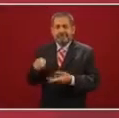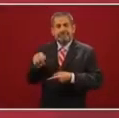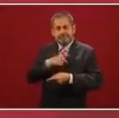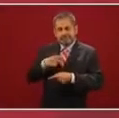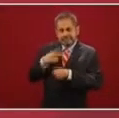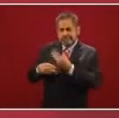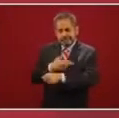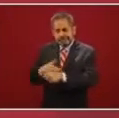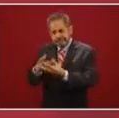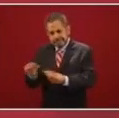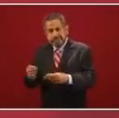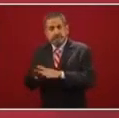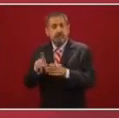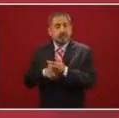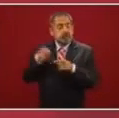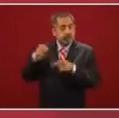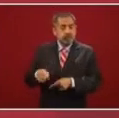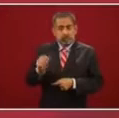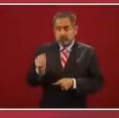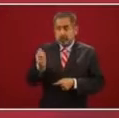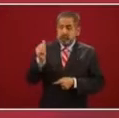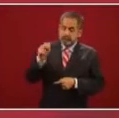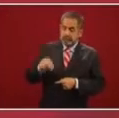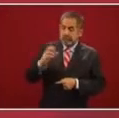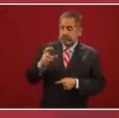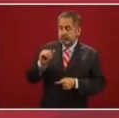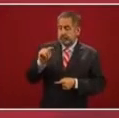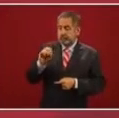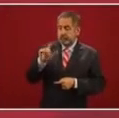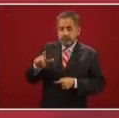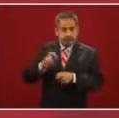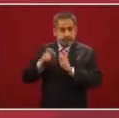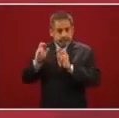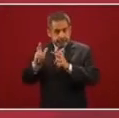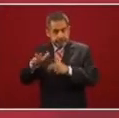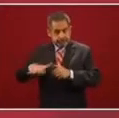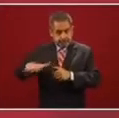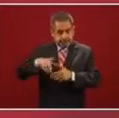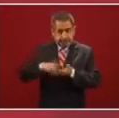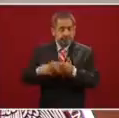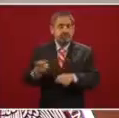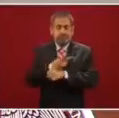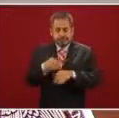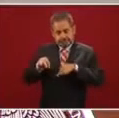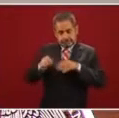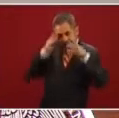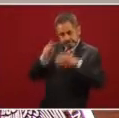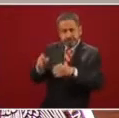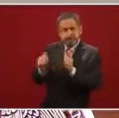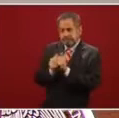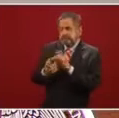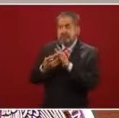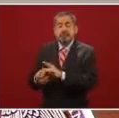de resolver. En el caso específico de San Cristóbal de las Casas, en el caso de los humedales, estamos trabajando también en